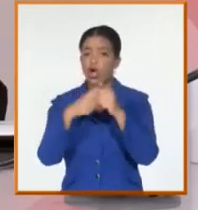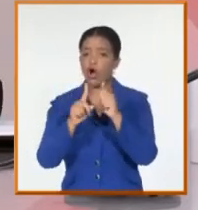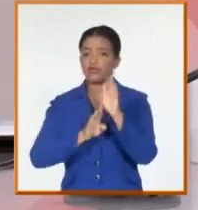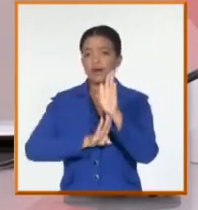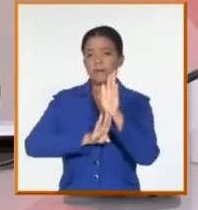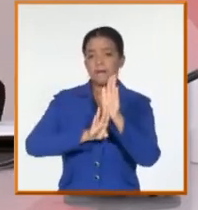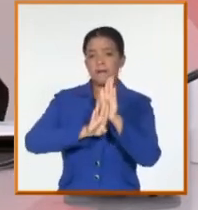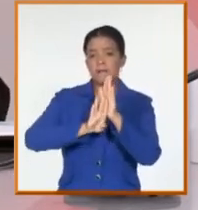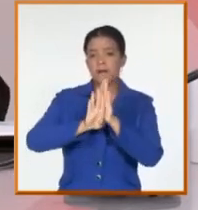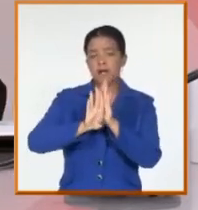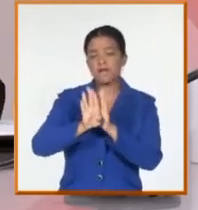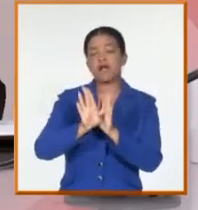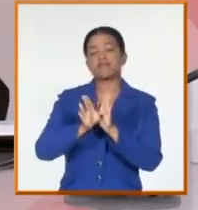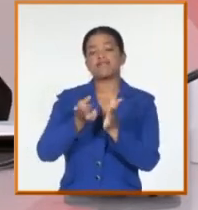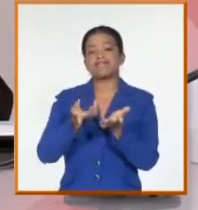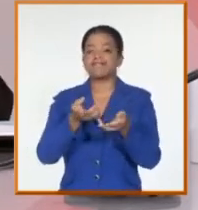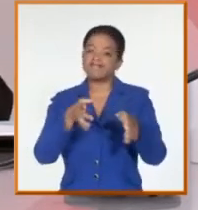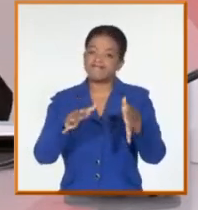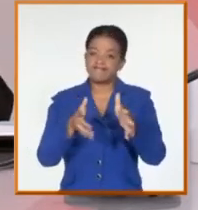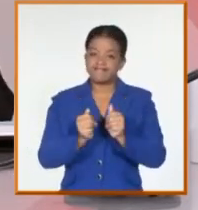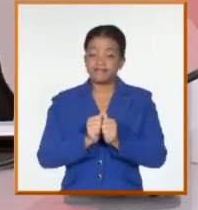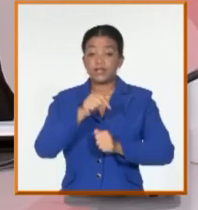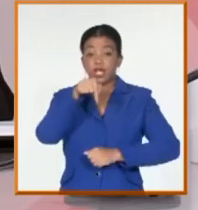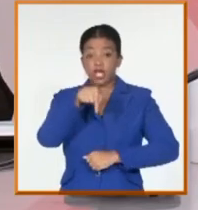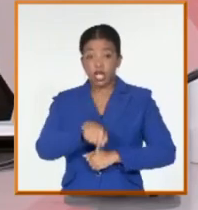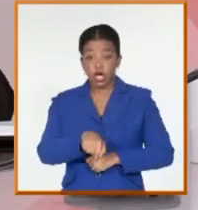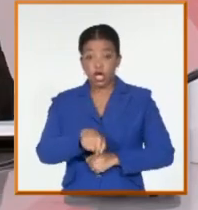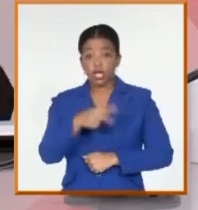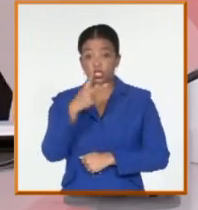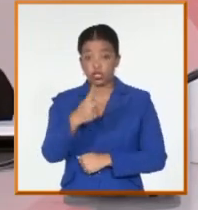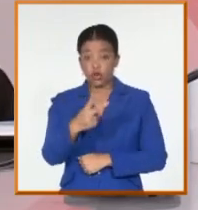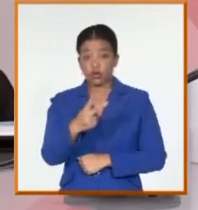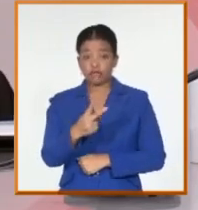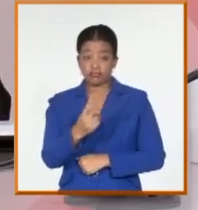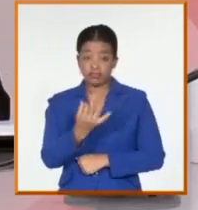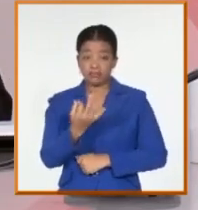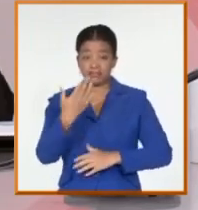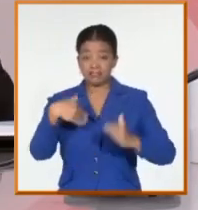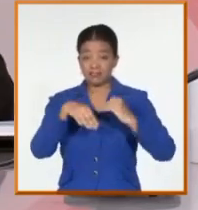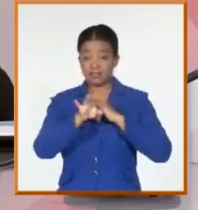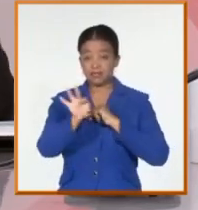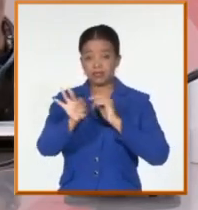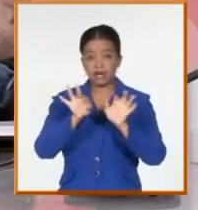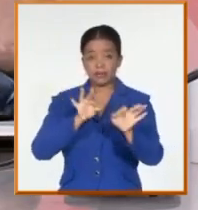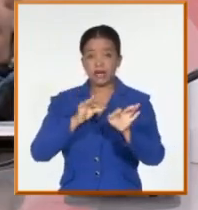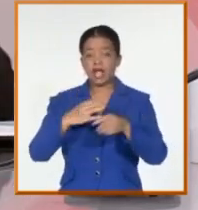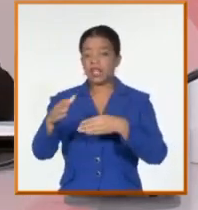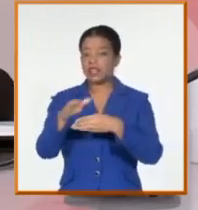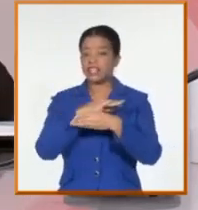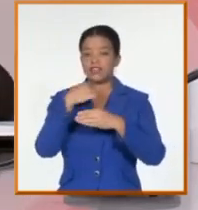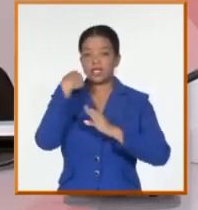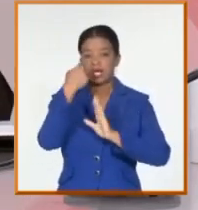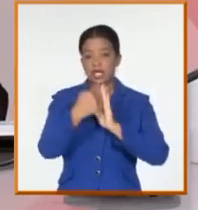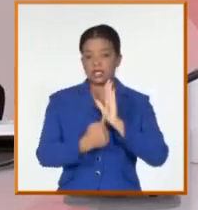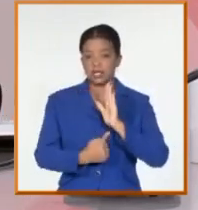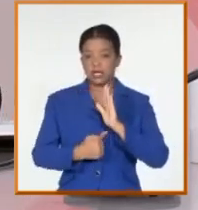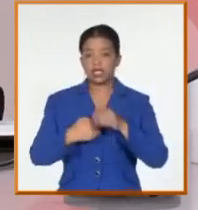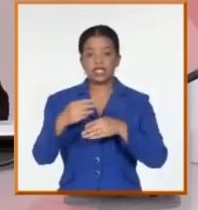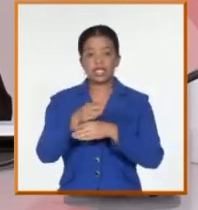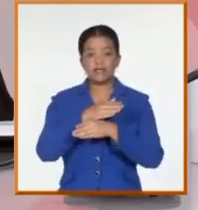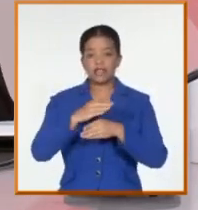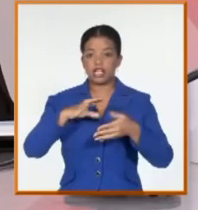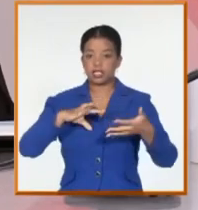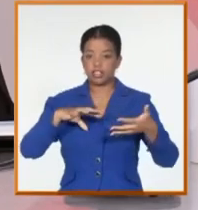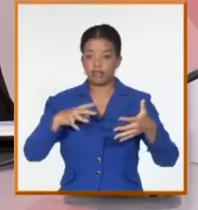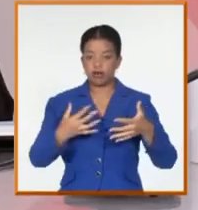Hoy estaremos hablando con dos instituciones que tienen diferentes características a diferentes maneras para poder enfrentar